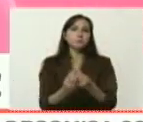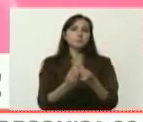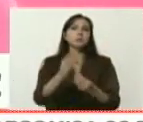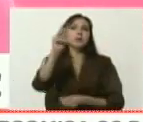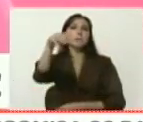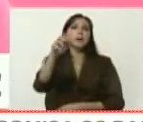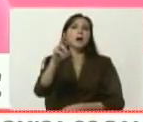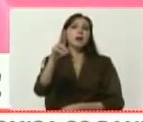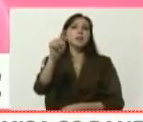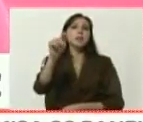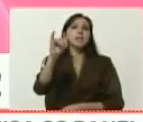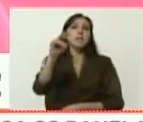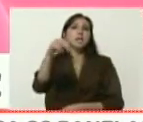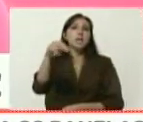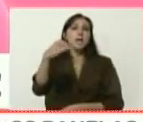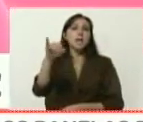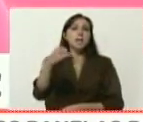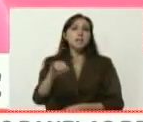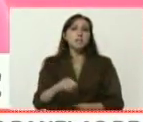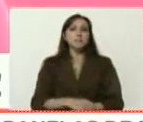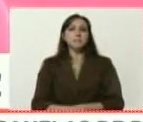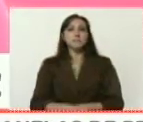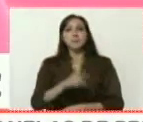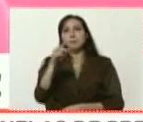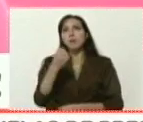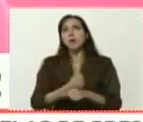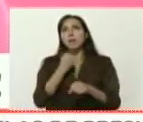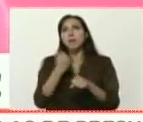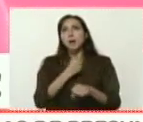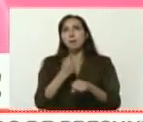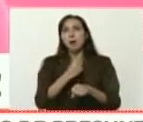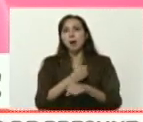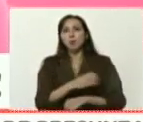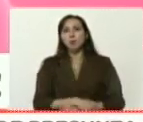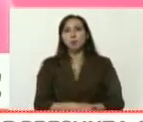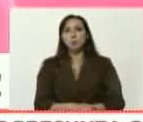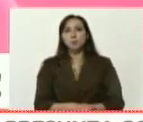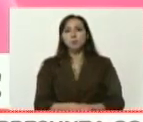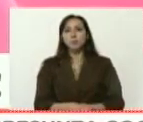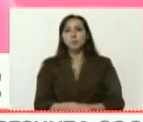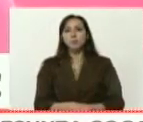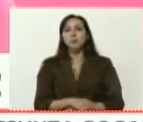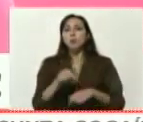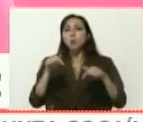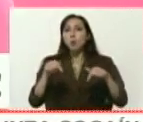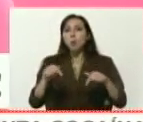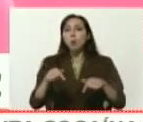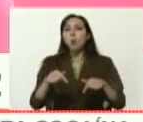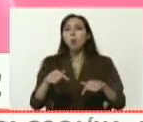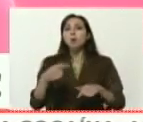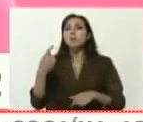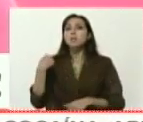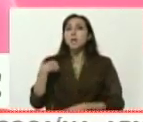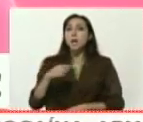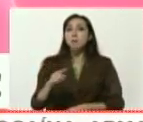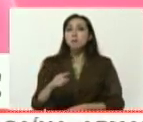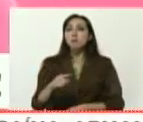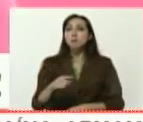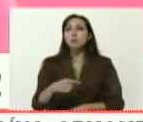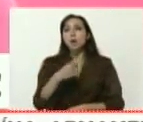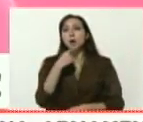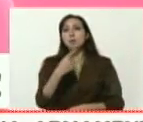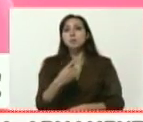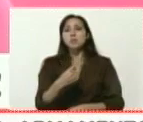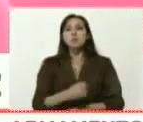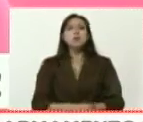el trabajo en el seno de los trabajadores, viejo. Y hoy tenemos, hoy podemos decir que los